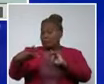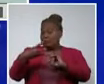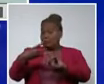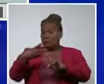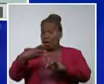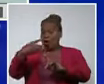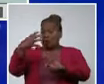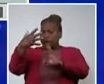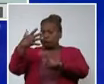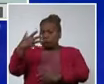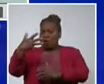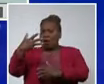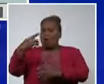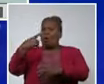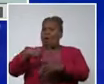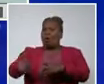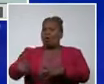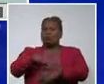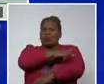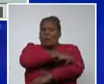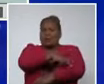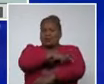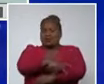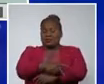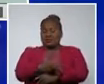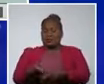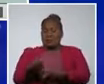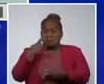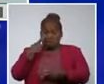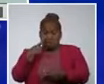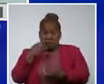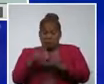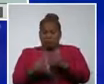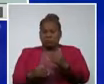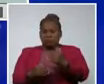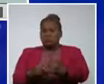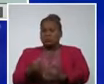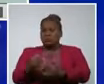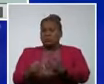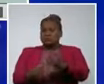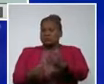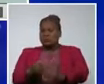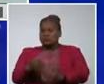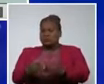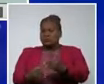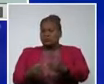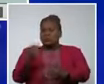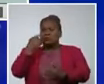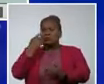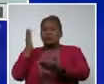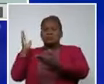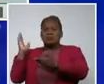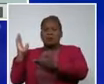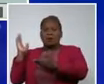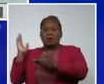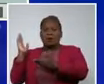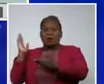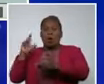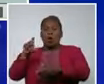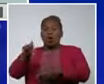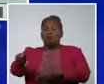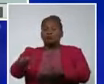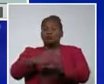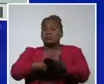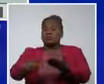regiones. Pero cuando uno lo ve evolutivamente, indiscutiblemente, en las últimas